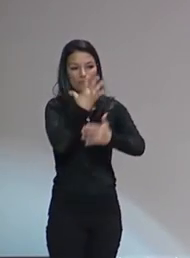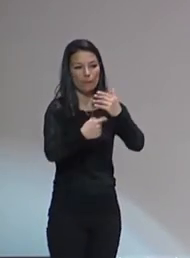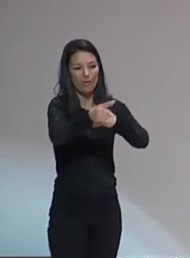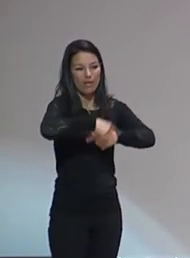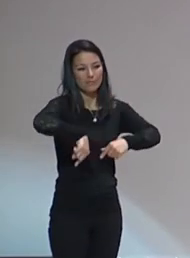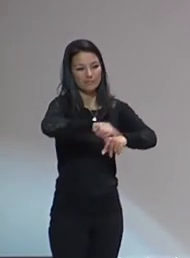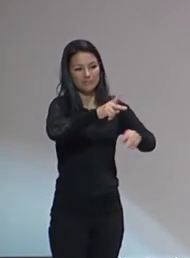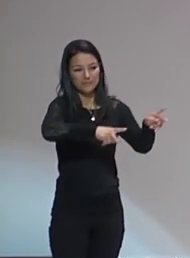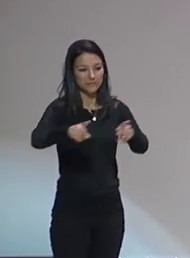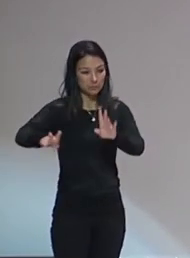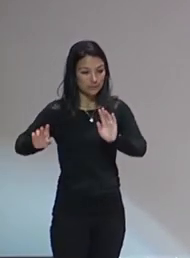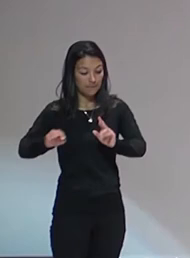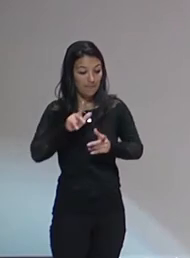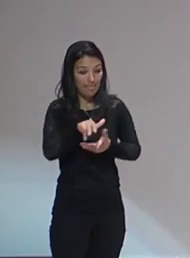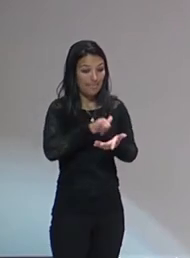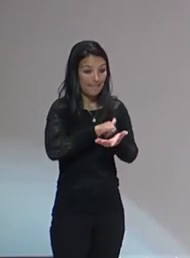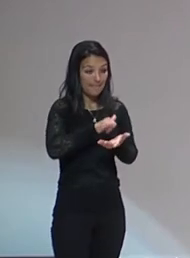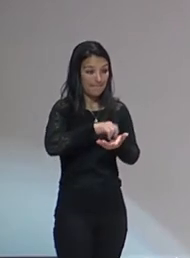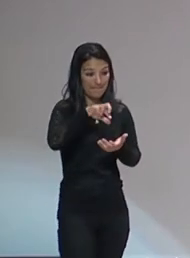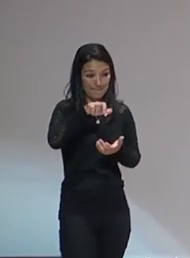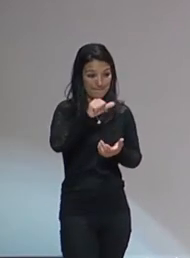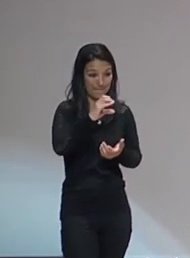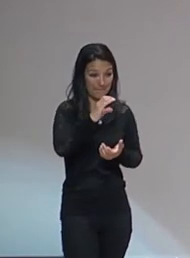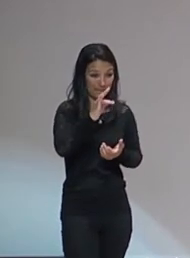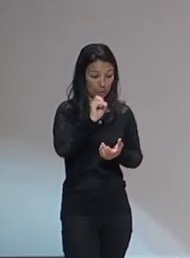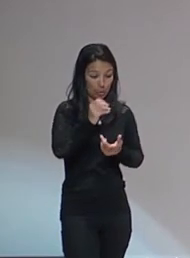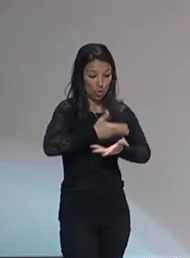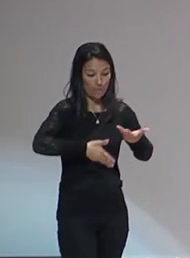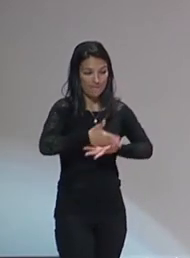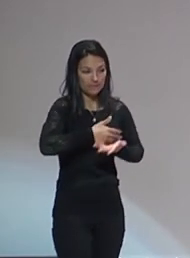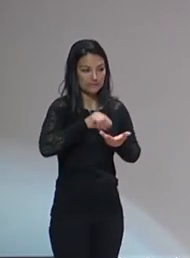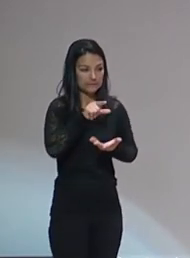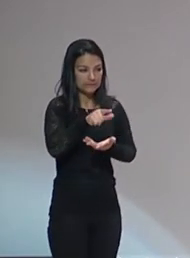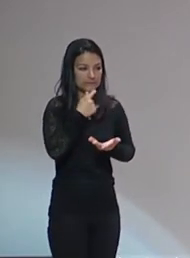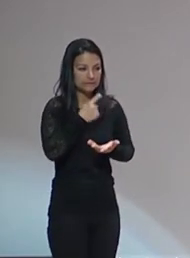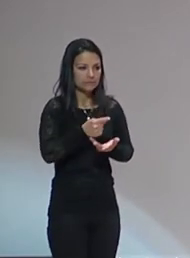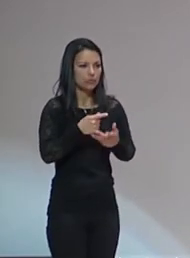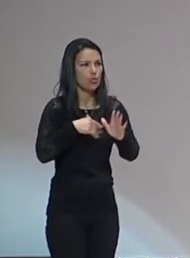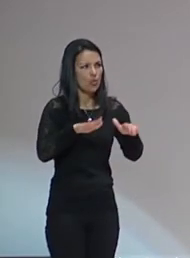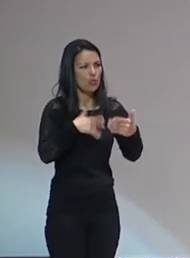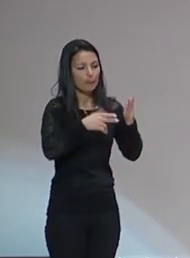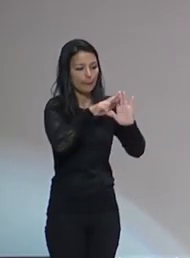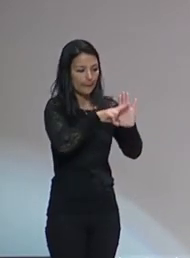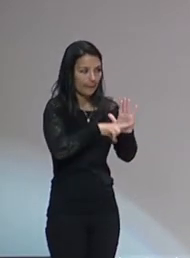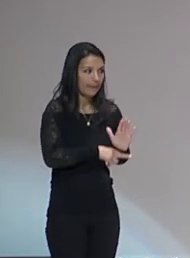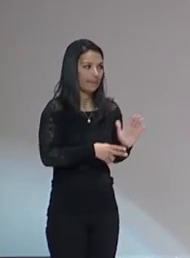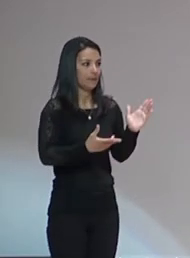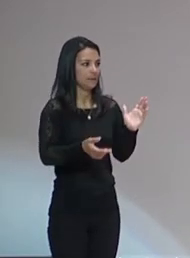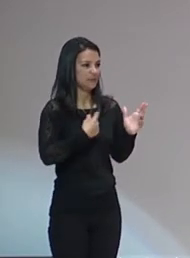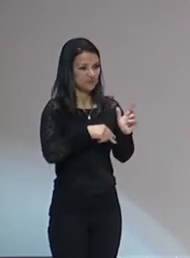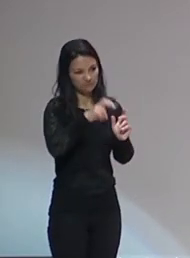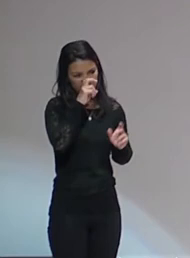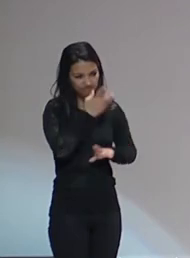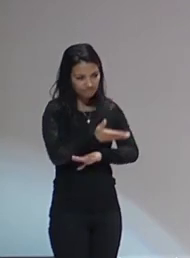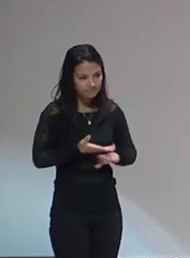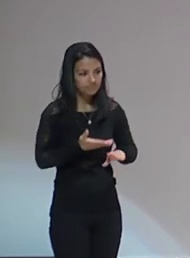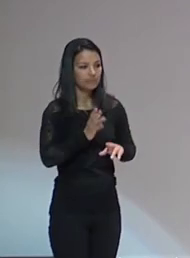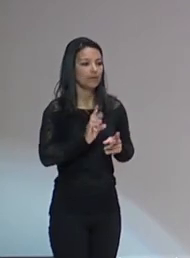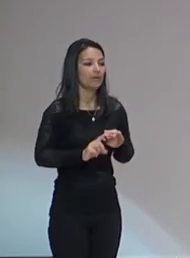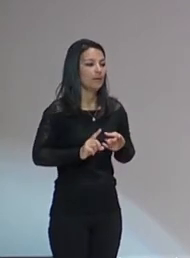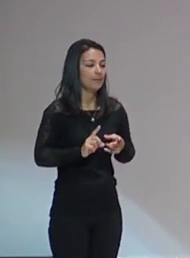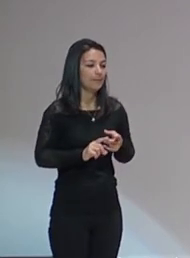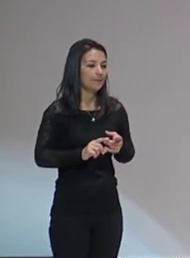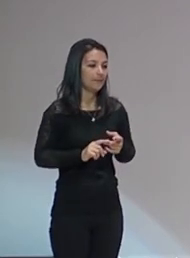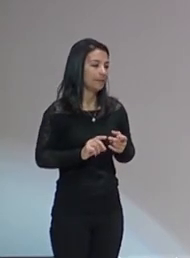ese pacto de convivencia no estaría constituido por un cúmulo de normas rígidas,